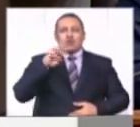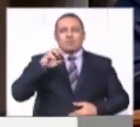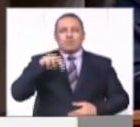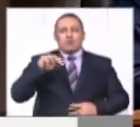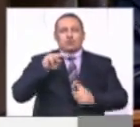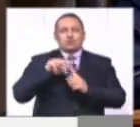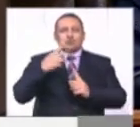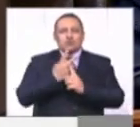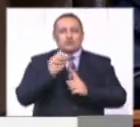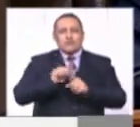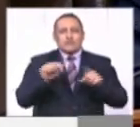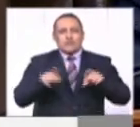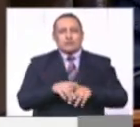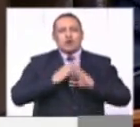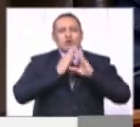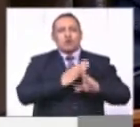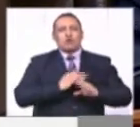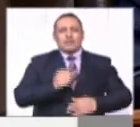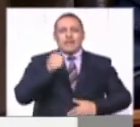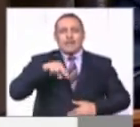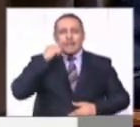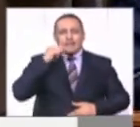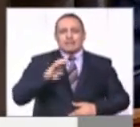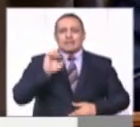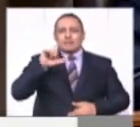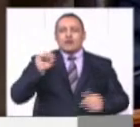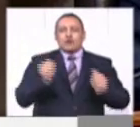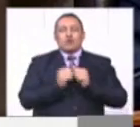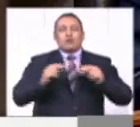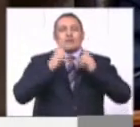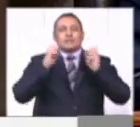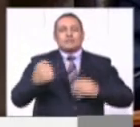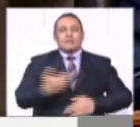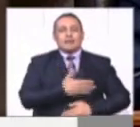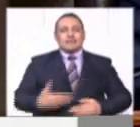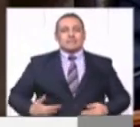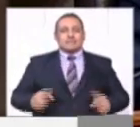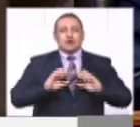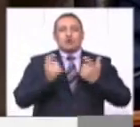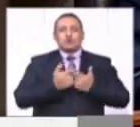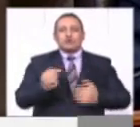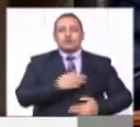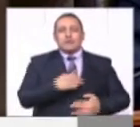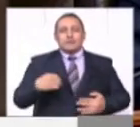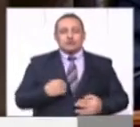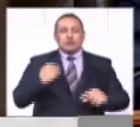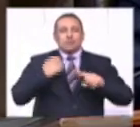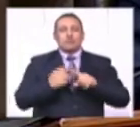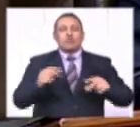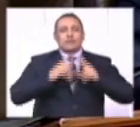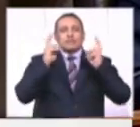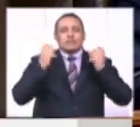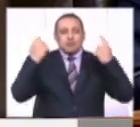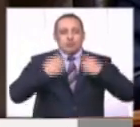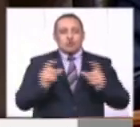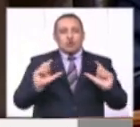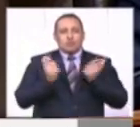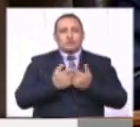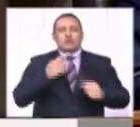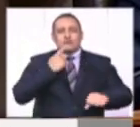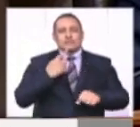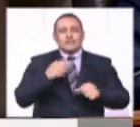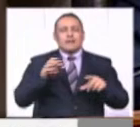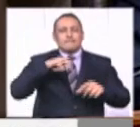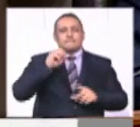manrique contra el señor Aníbal Torres Vázquez en su condición de presidente del Consejo de ministros por la presunta comisión de los delitos de